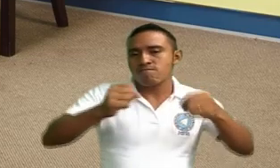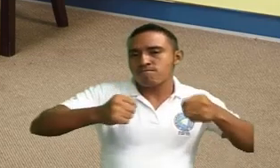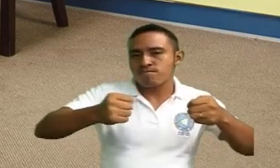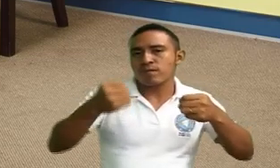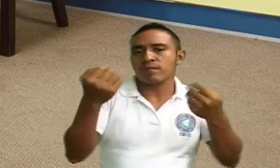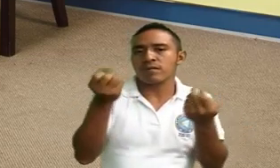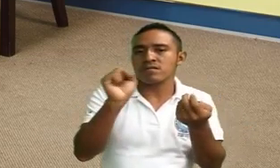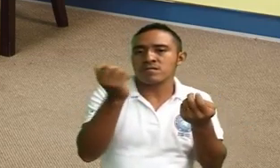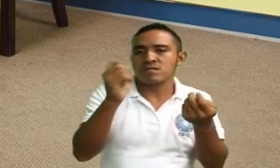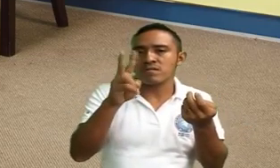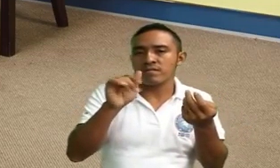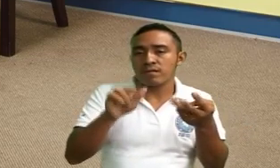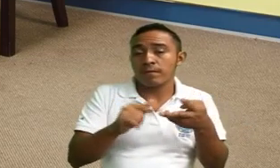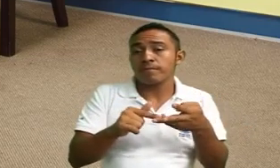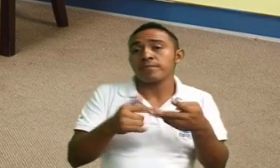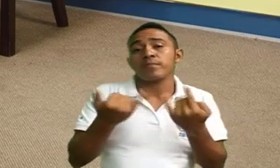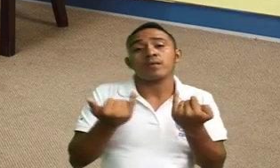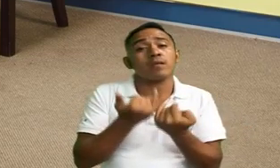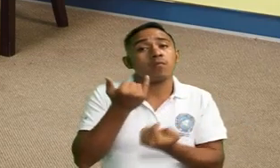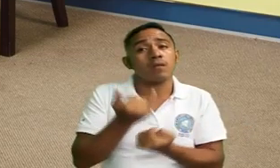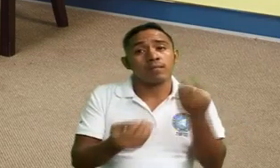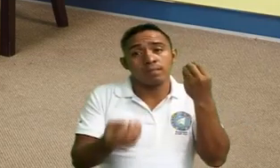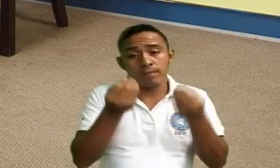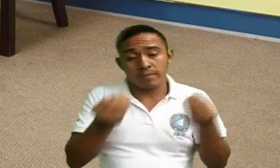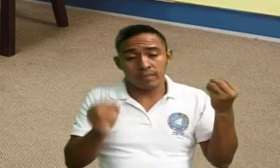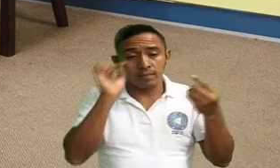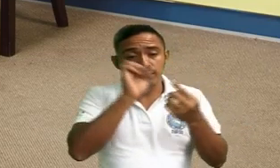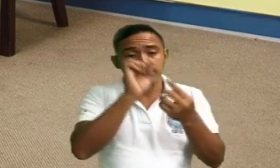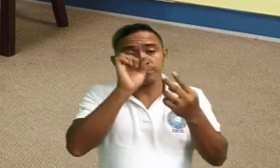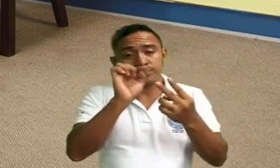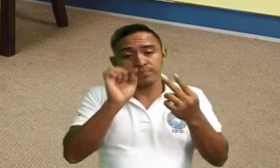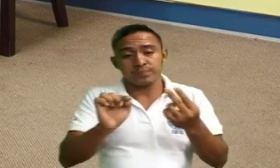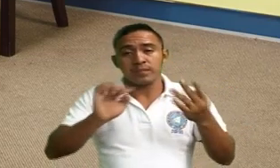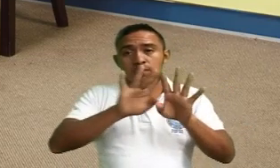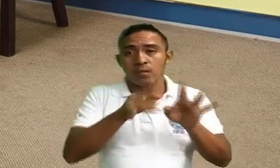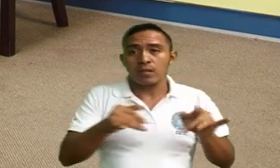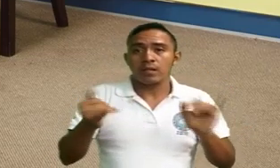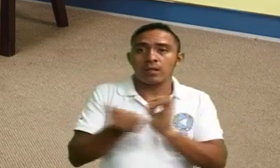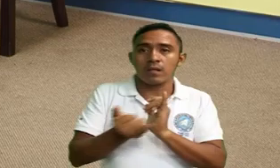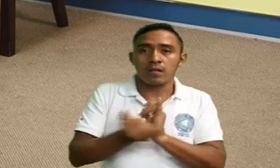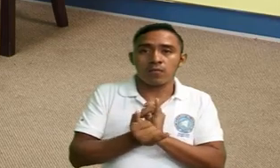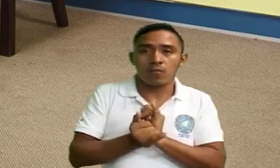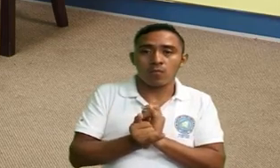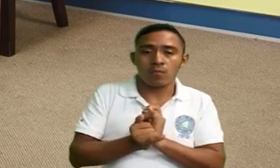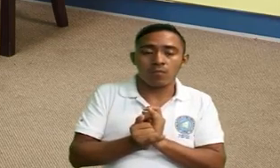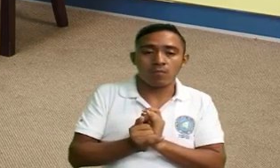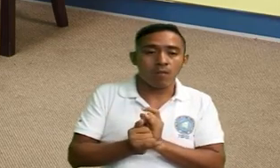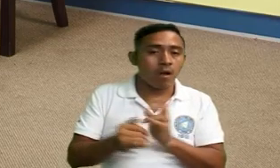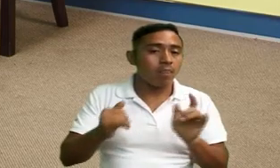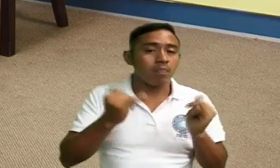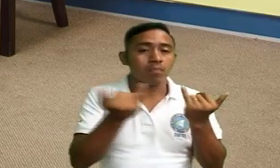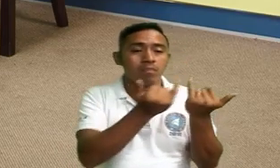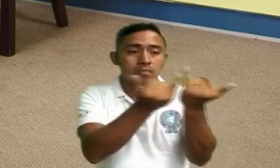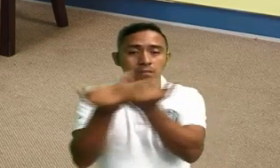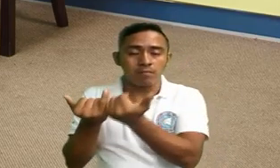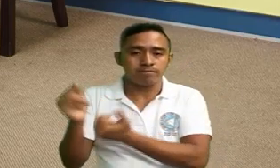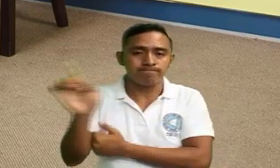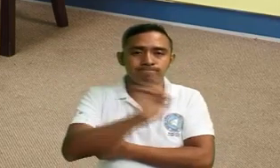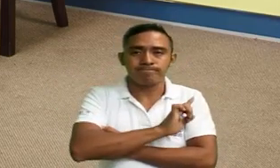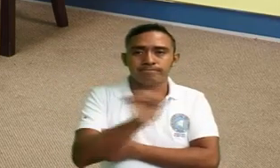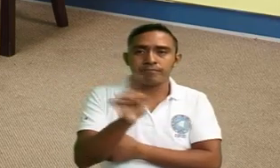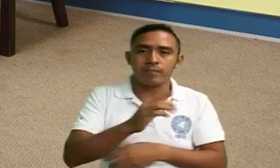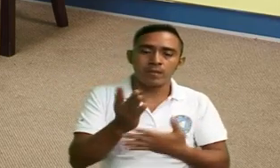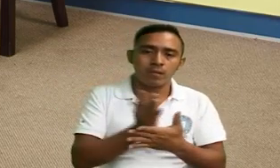eso es que el tratamiento, cada paciente debe individualizarse el caso. No es una receta de cocina precisamente. Hay tratamiento que le